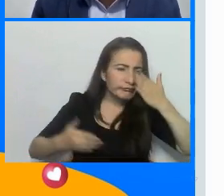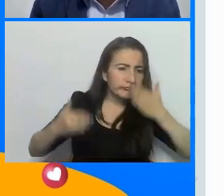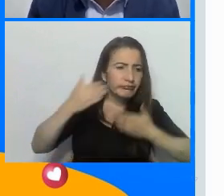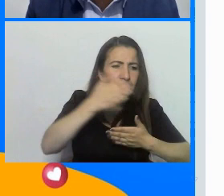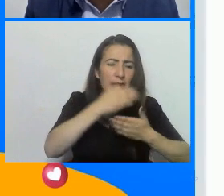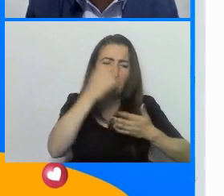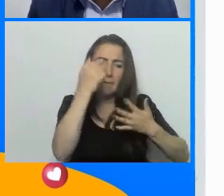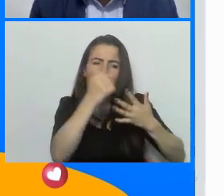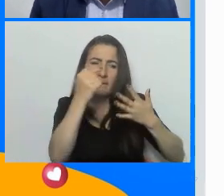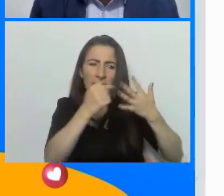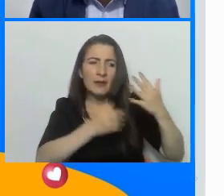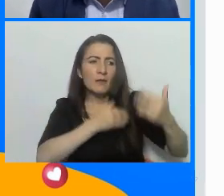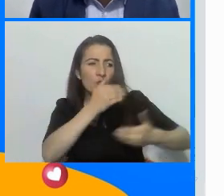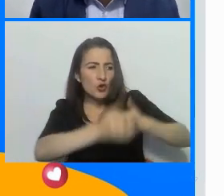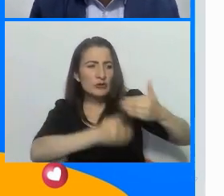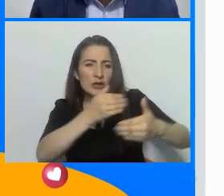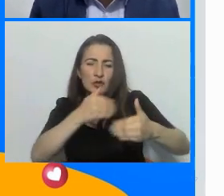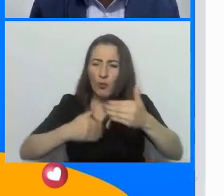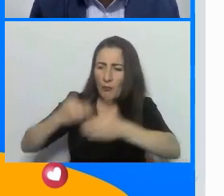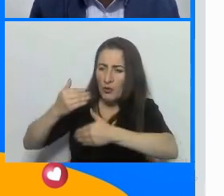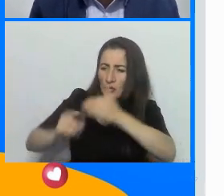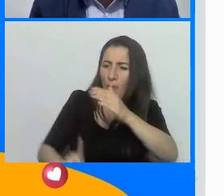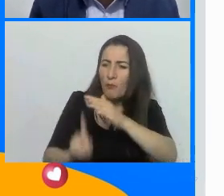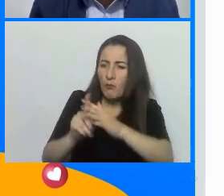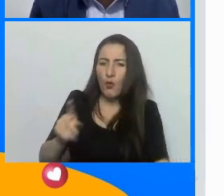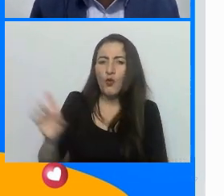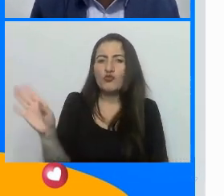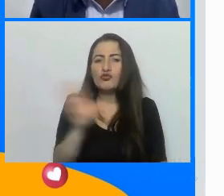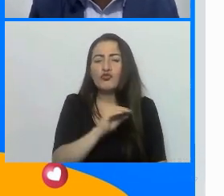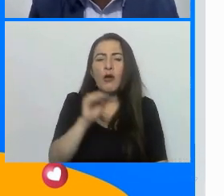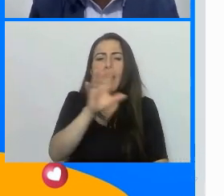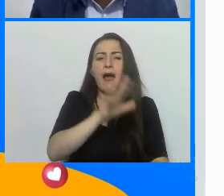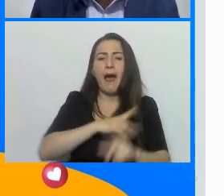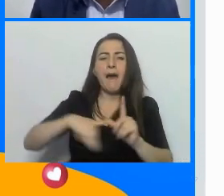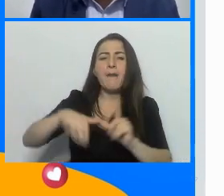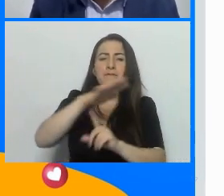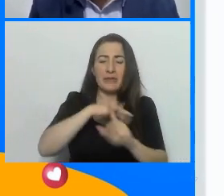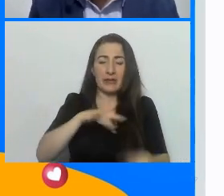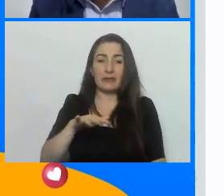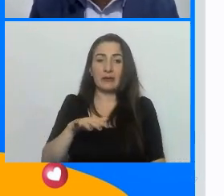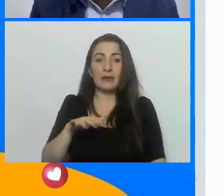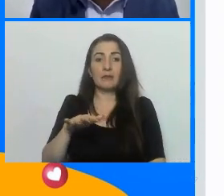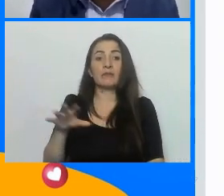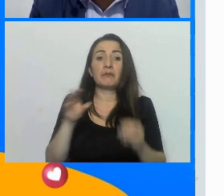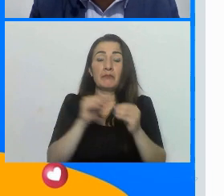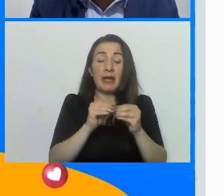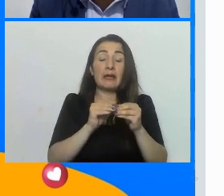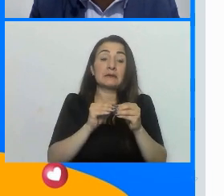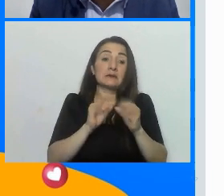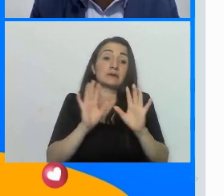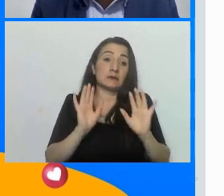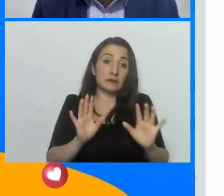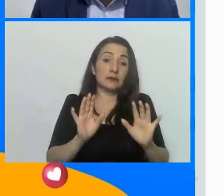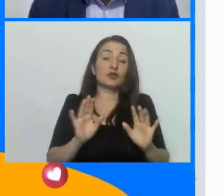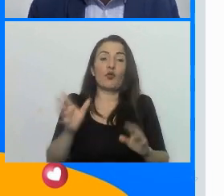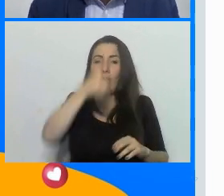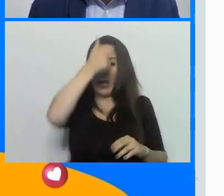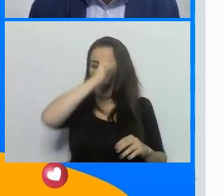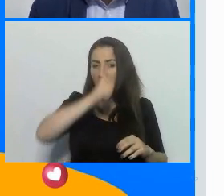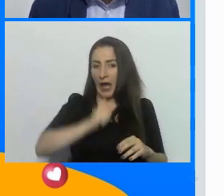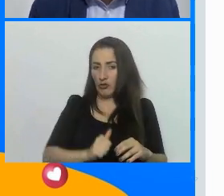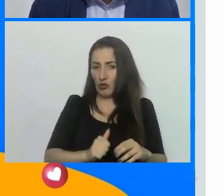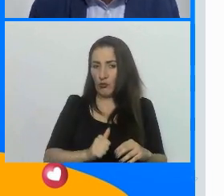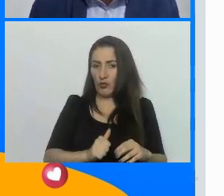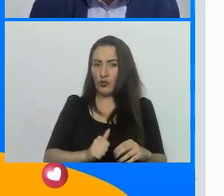a muchos procesos que se dan en todo lo que tiene que ver con el medio ambiente. Y obviamente, desde el punto de vista, vuelvo y lo digo, antropocéntrico,